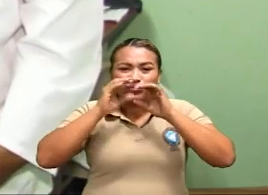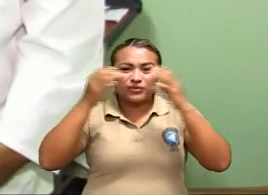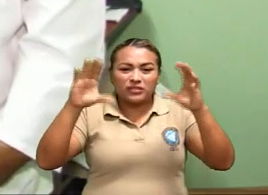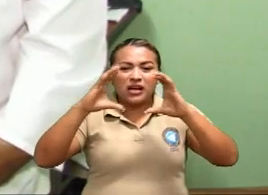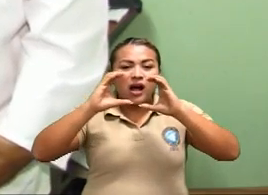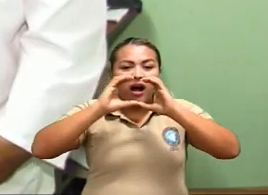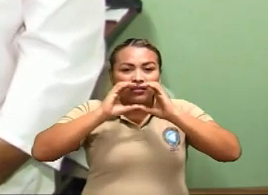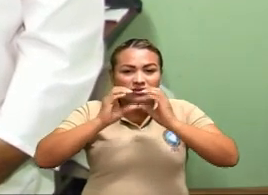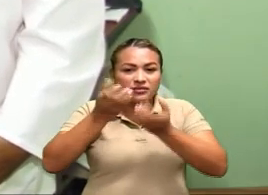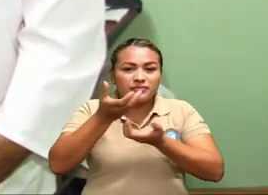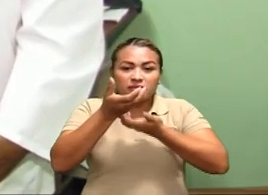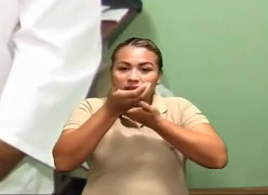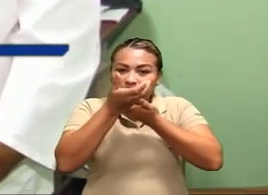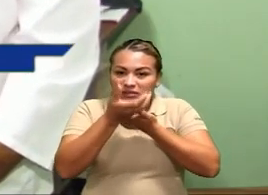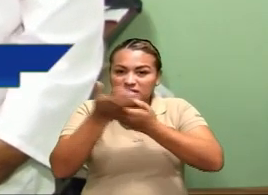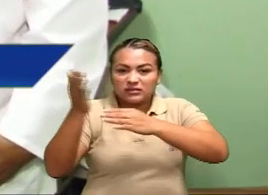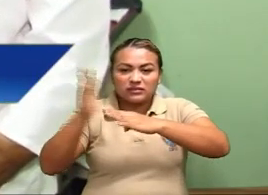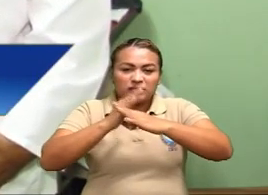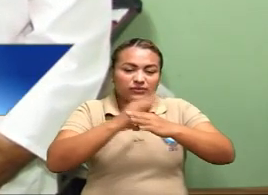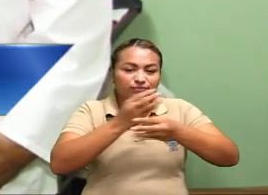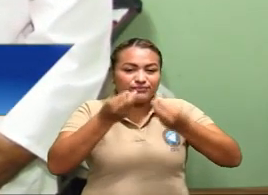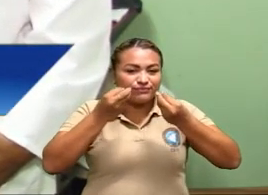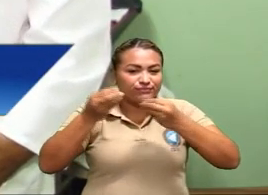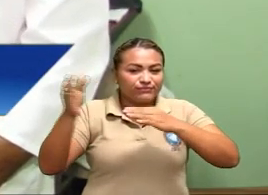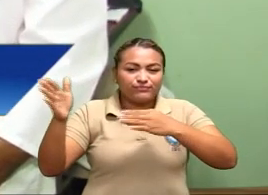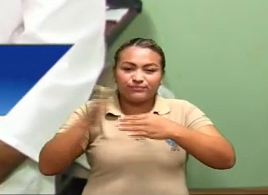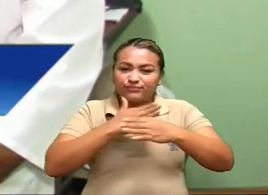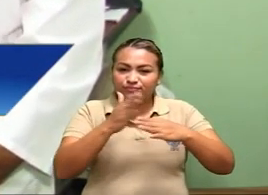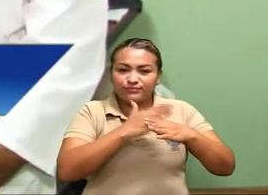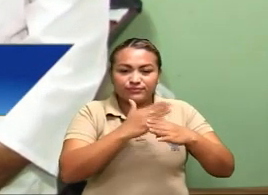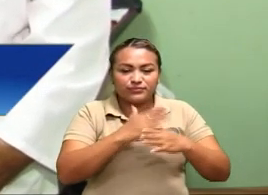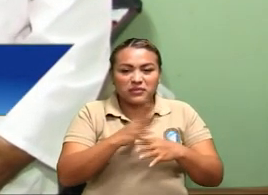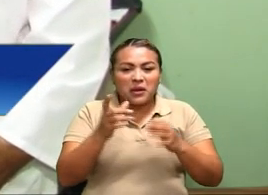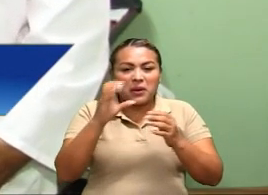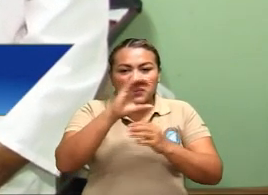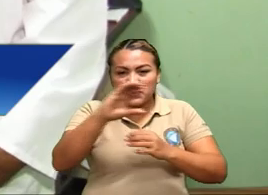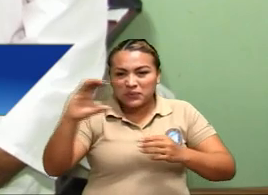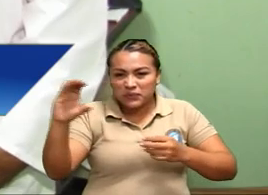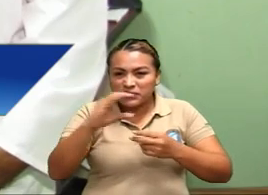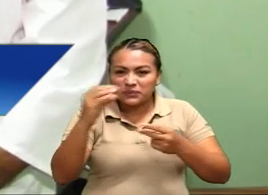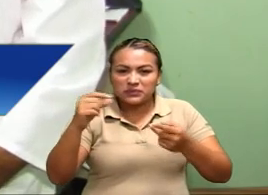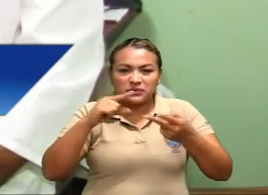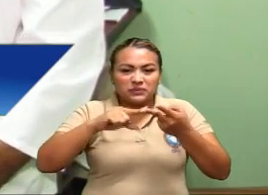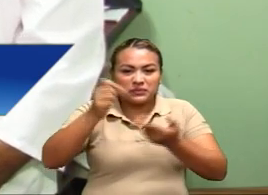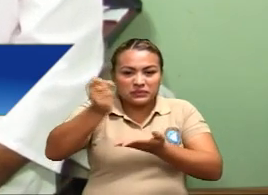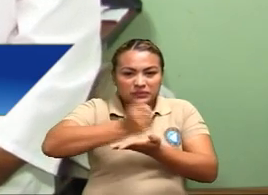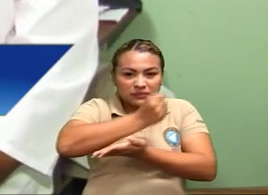muchas enfermedades crónicas y obesidad. Como la fritanga. La gaseosa,